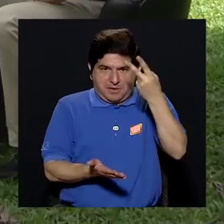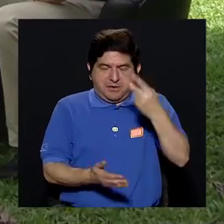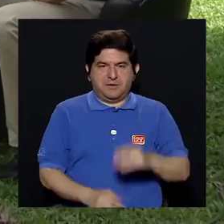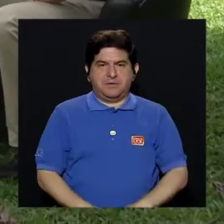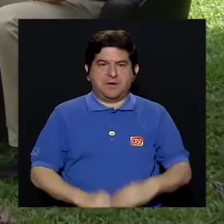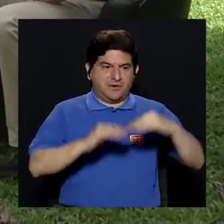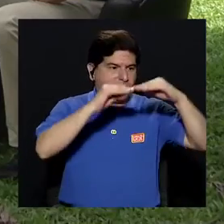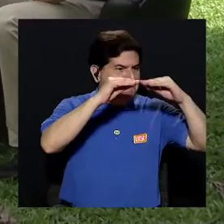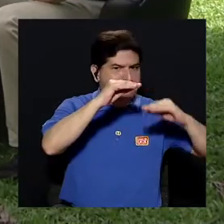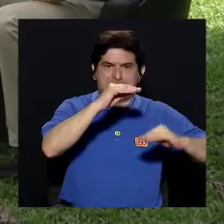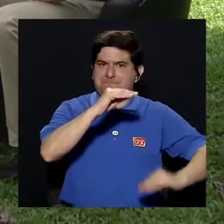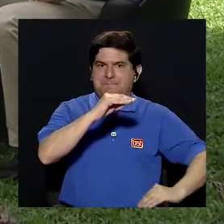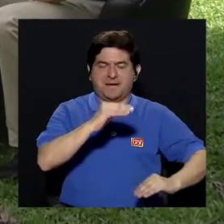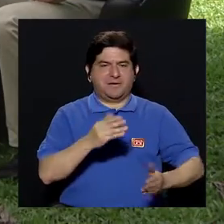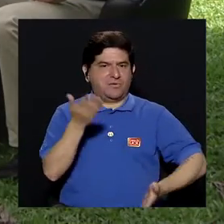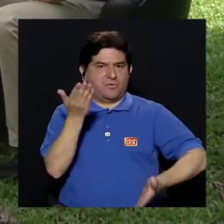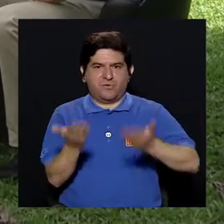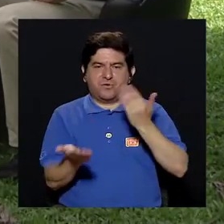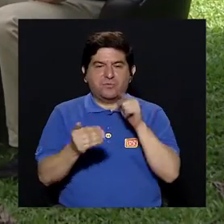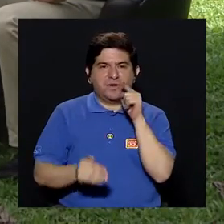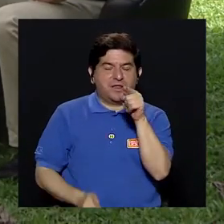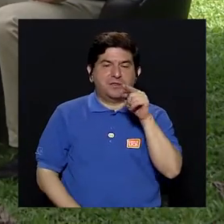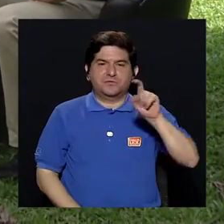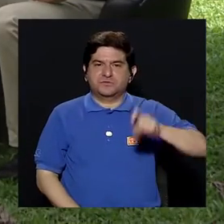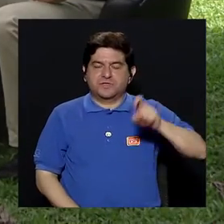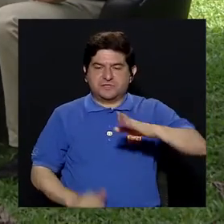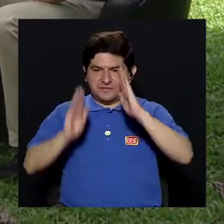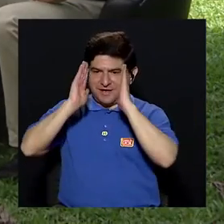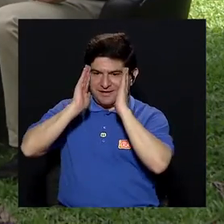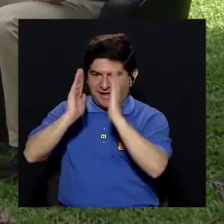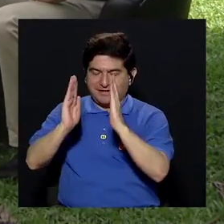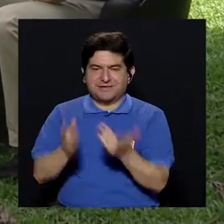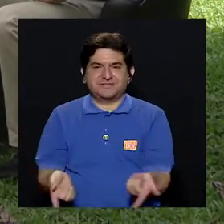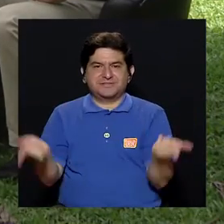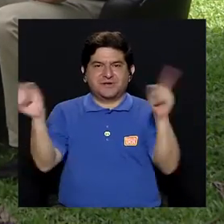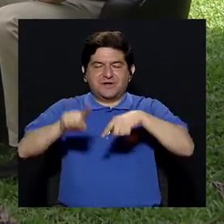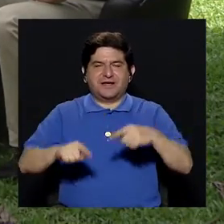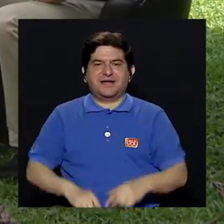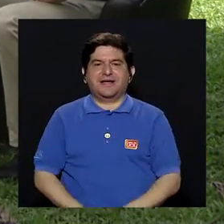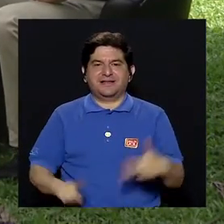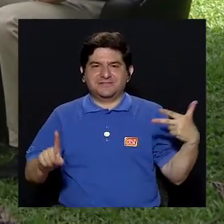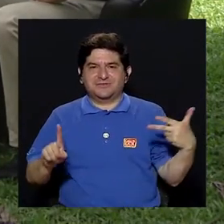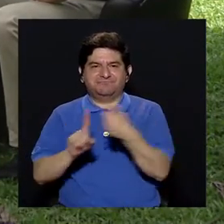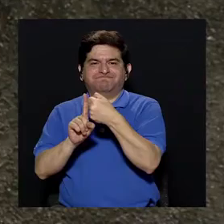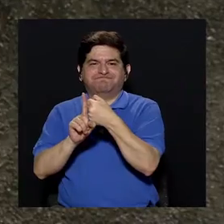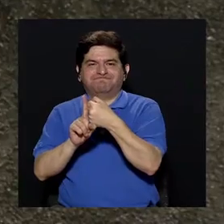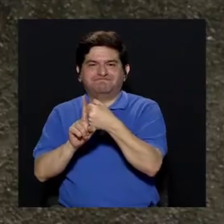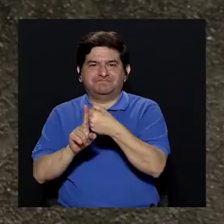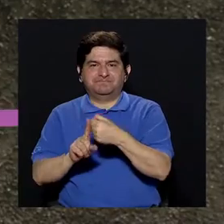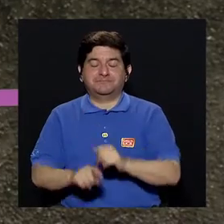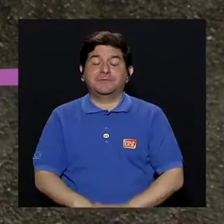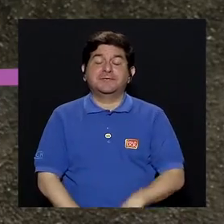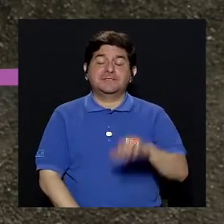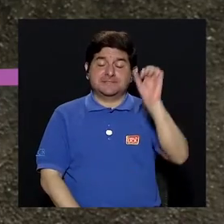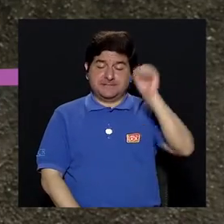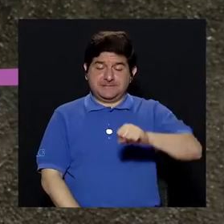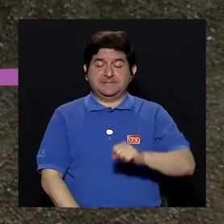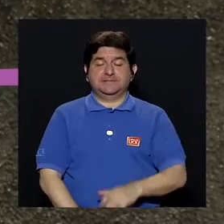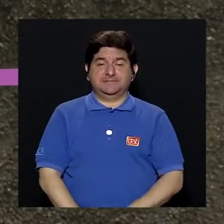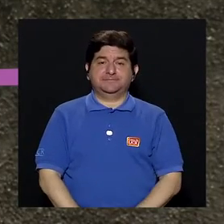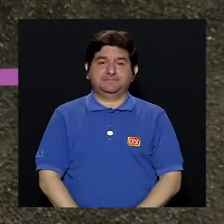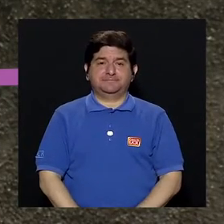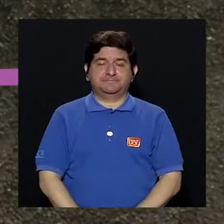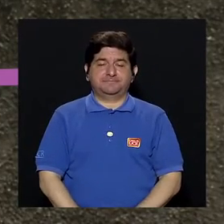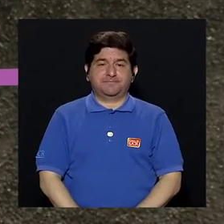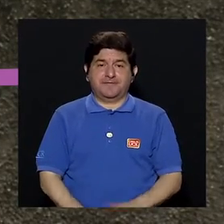es muchísimo inferior al que ustedes les toca atender en caso de un accidente. Sí, el